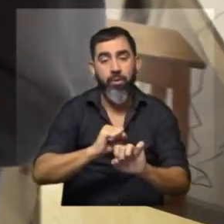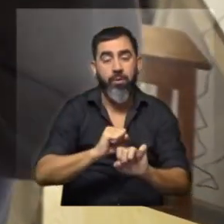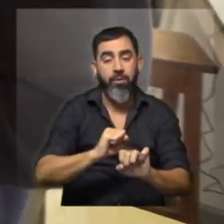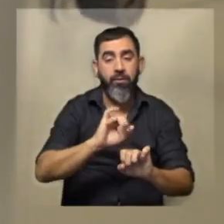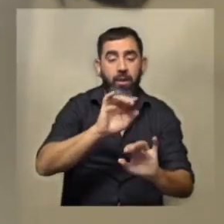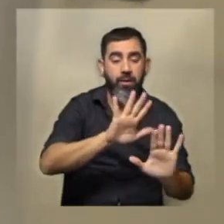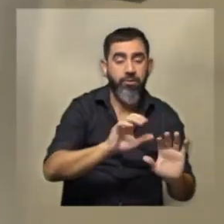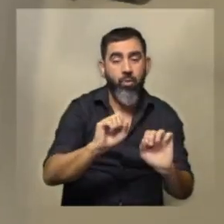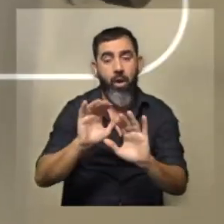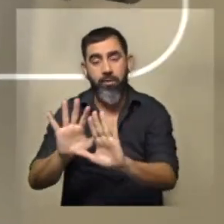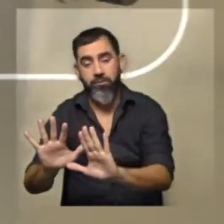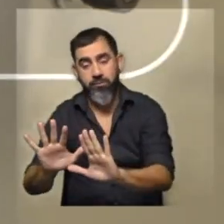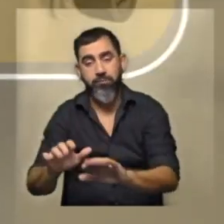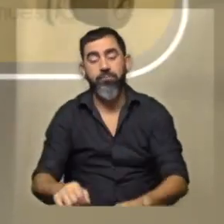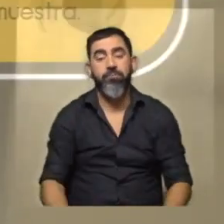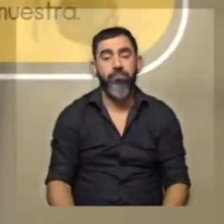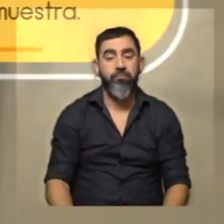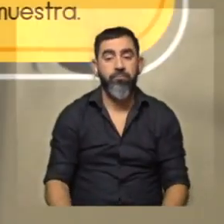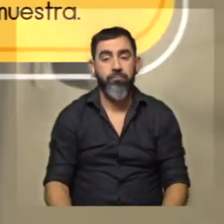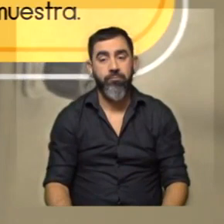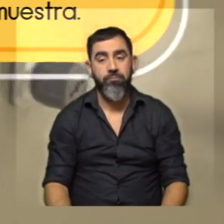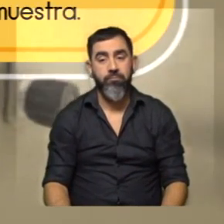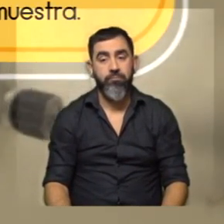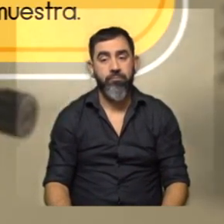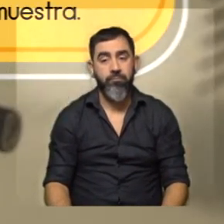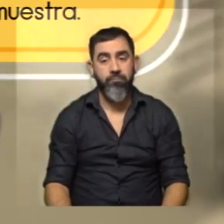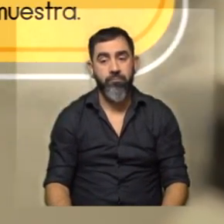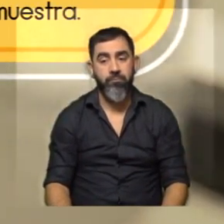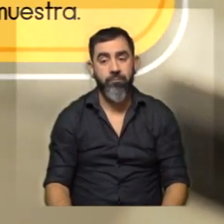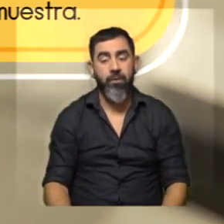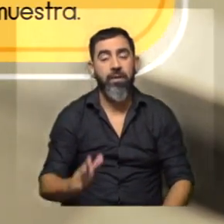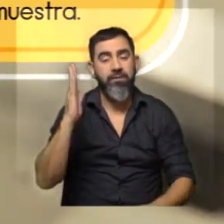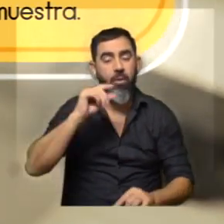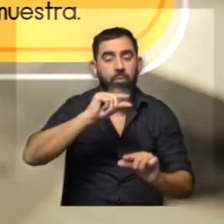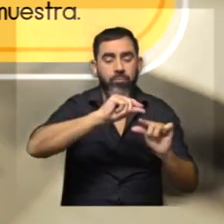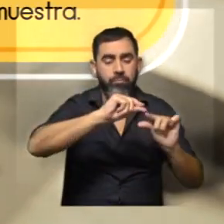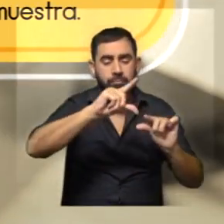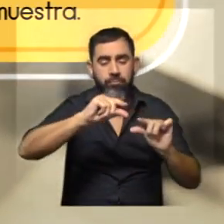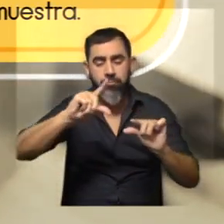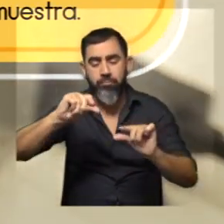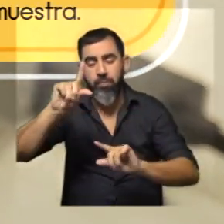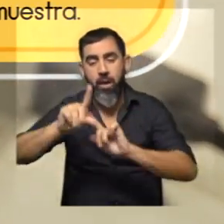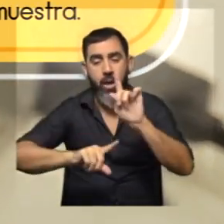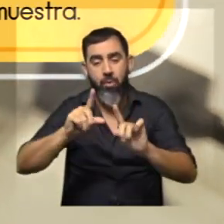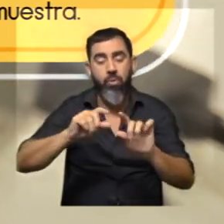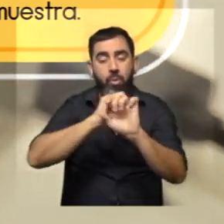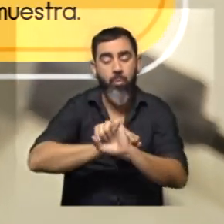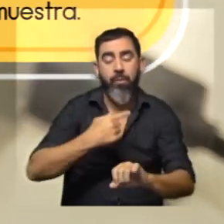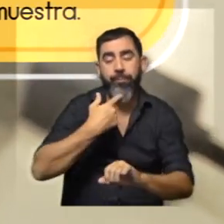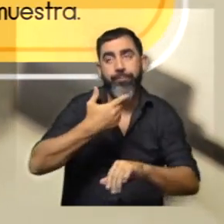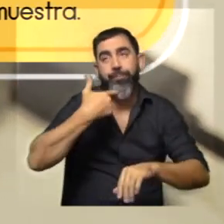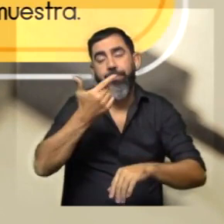tal o cual cosa. Saben en qué longitud de onda se da determinada emisión, entonces uno puede decir, bueno,